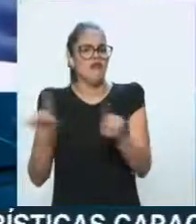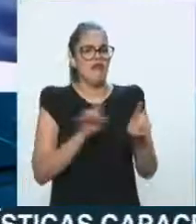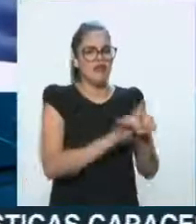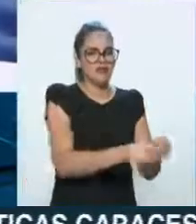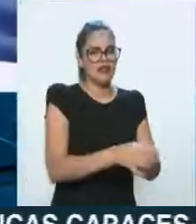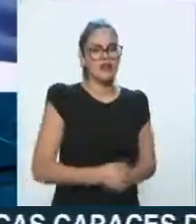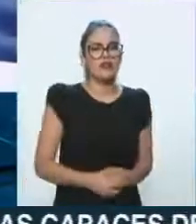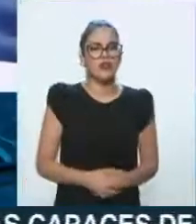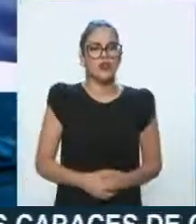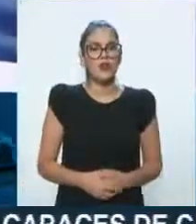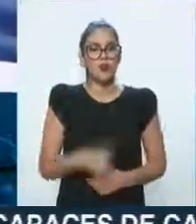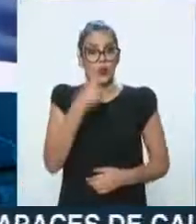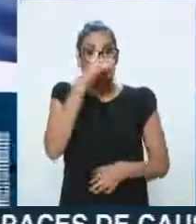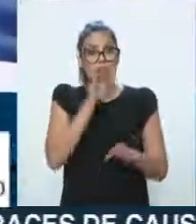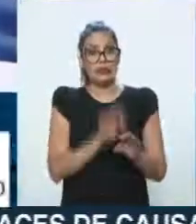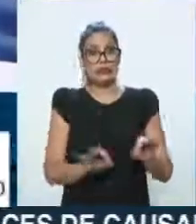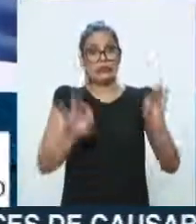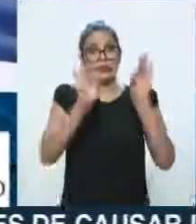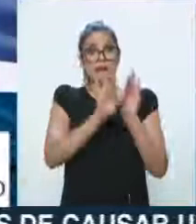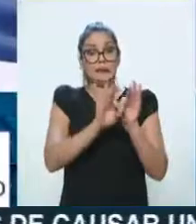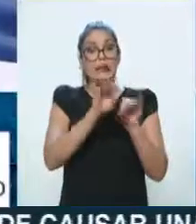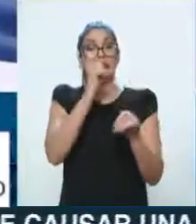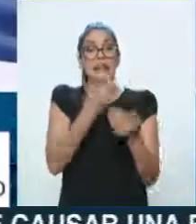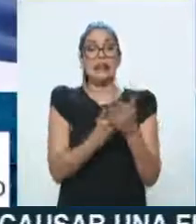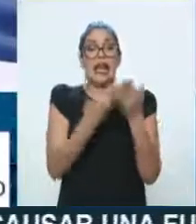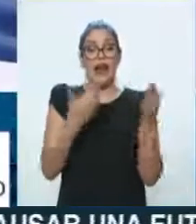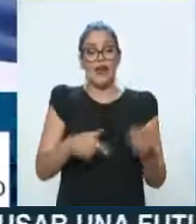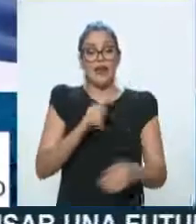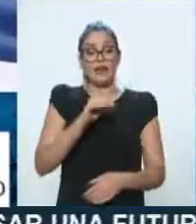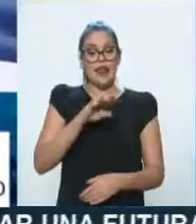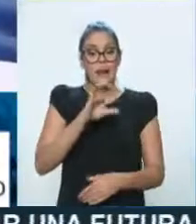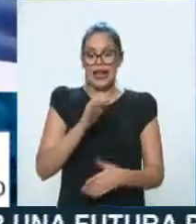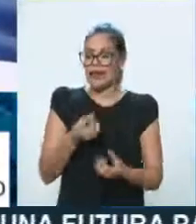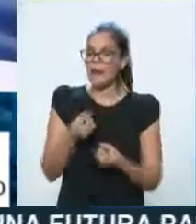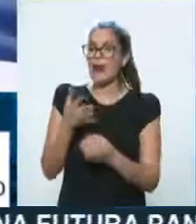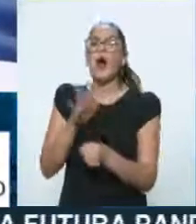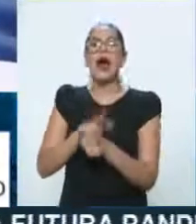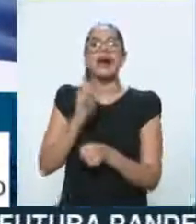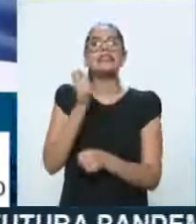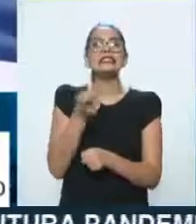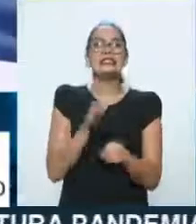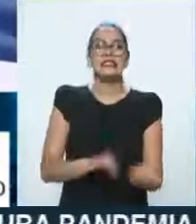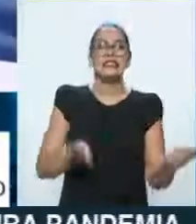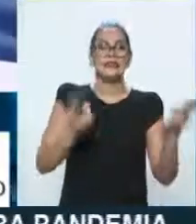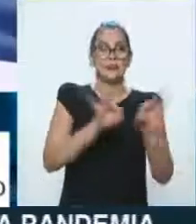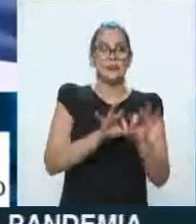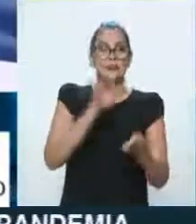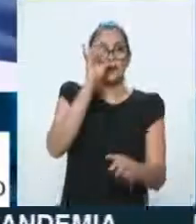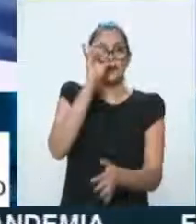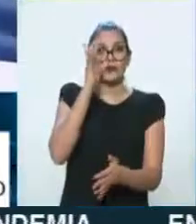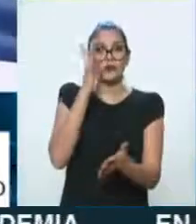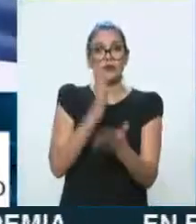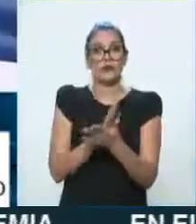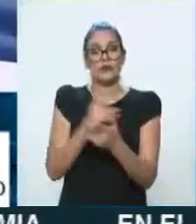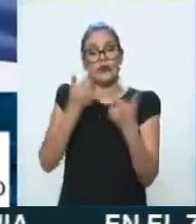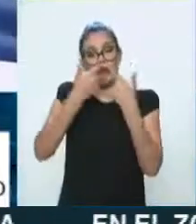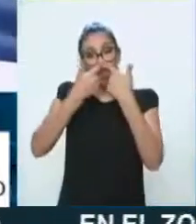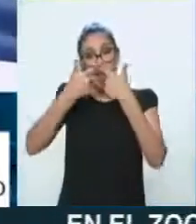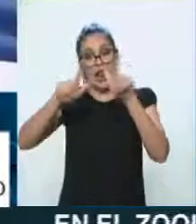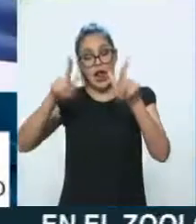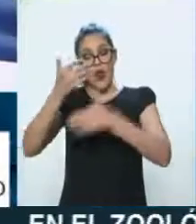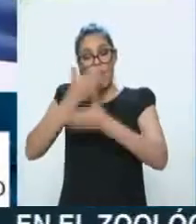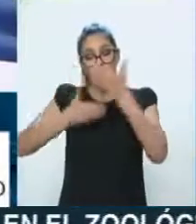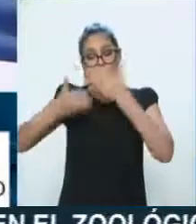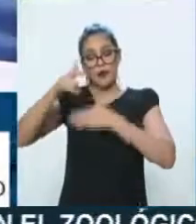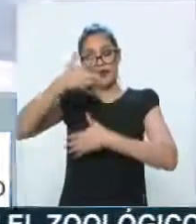Uno de los aspectos principales y las ventajas que va a brindar el TEMEC es que es un acuerdo que no solo mantiene libre comercio en América